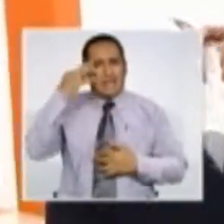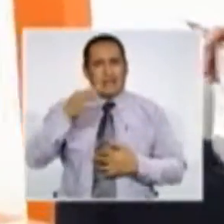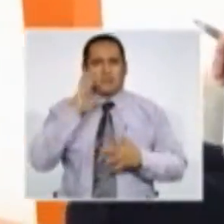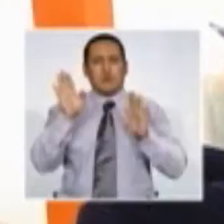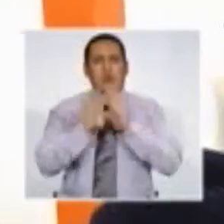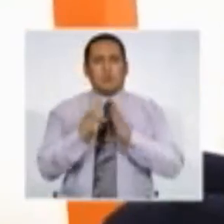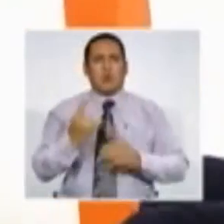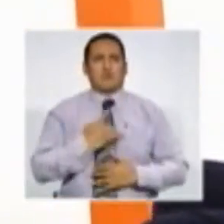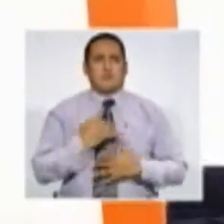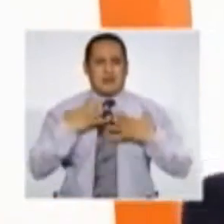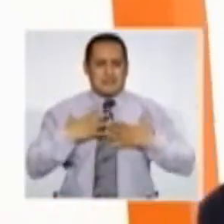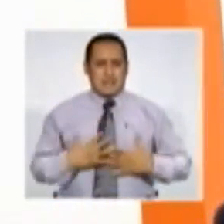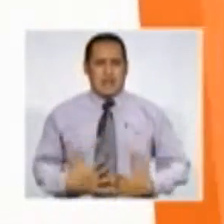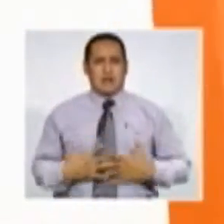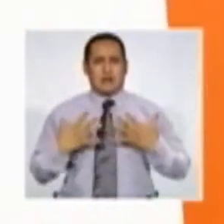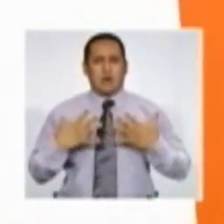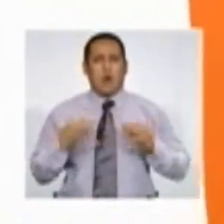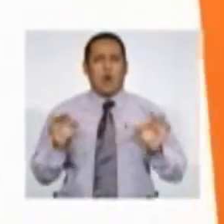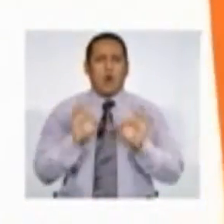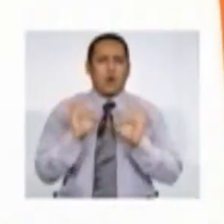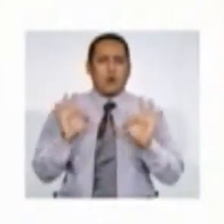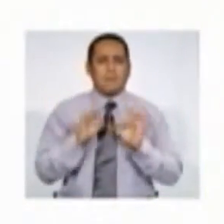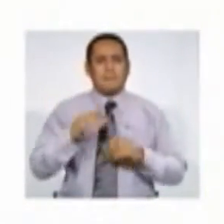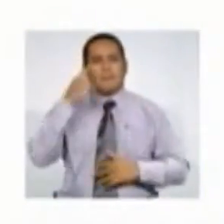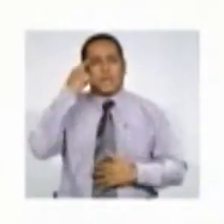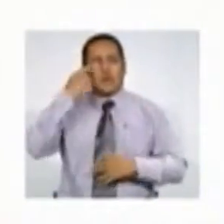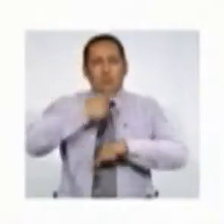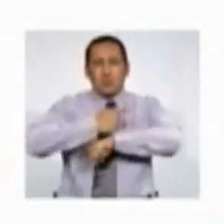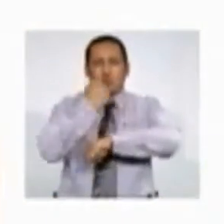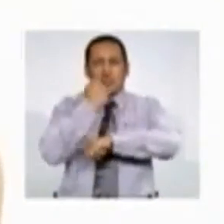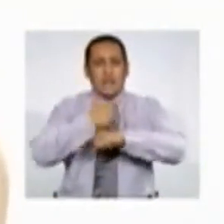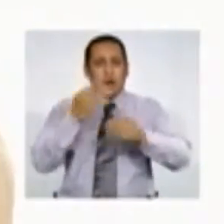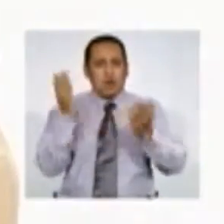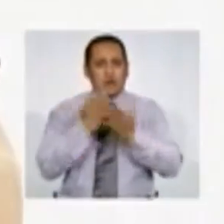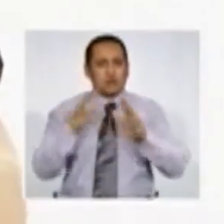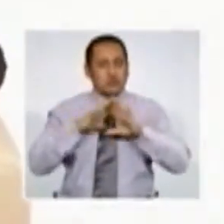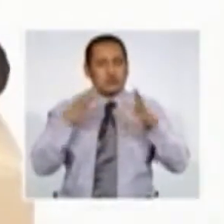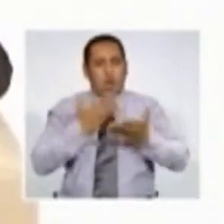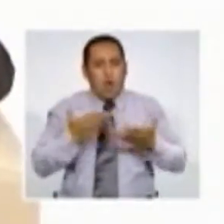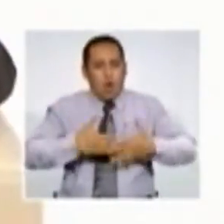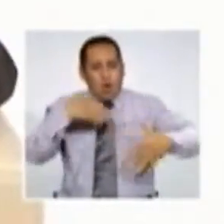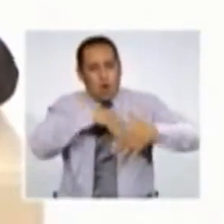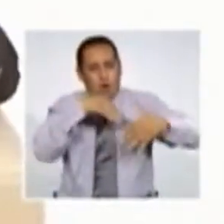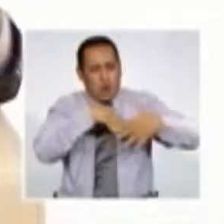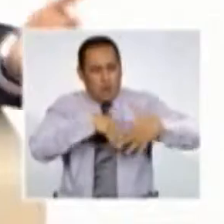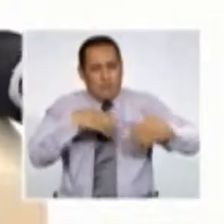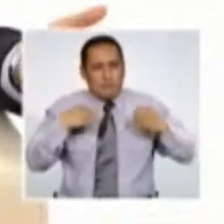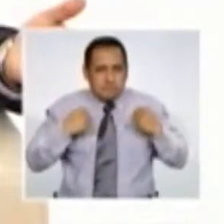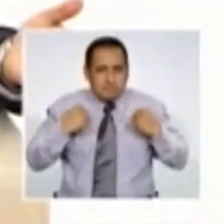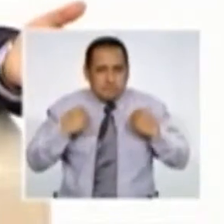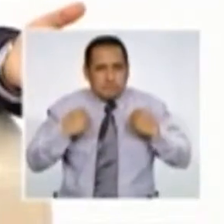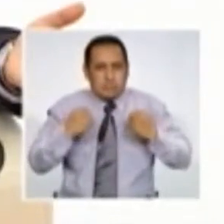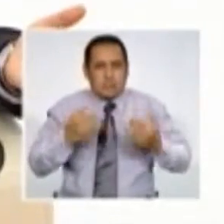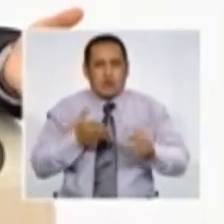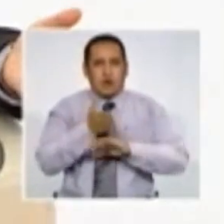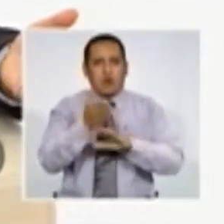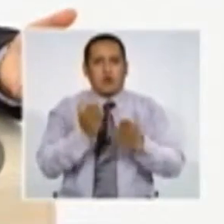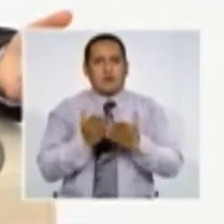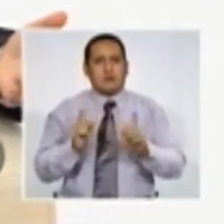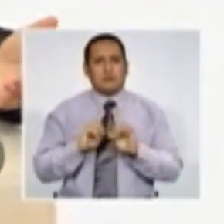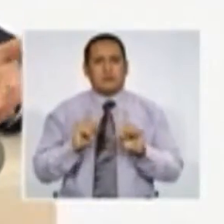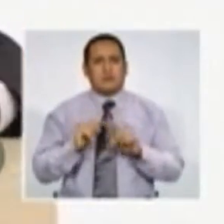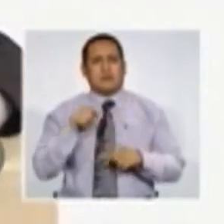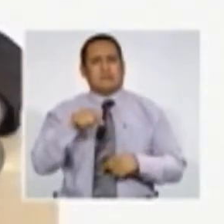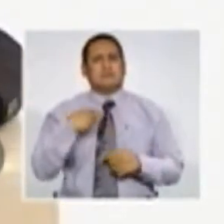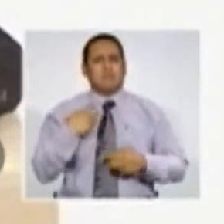uso del uniforme, ni obligatorio tampoco que el primer día de clases lleven todos los útiles.